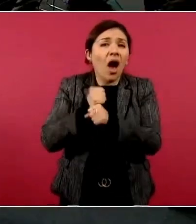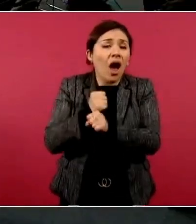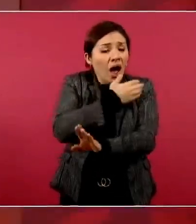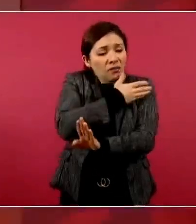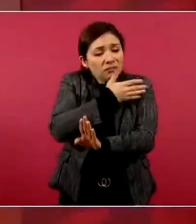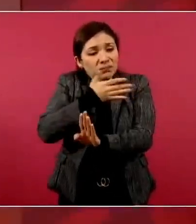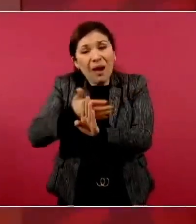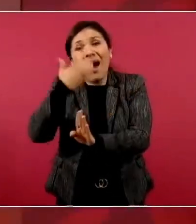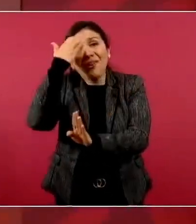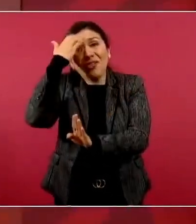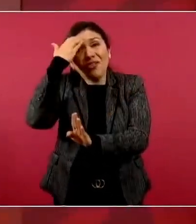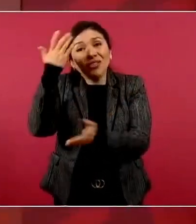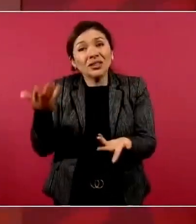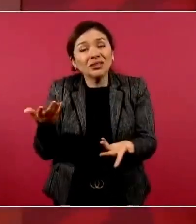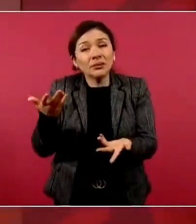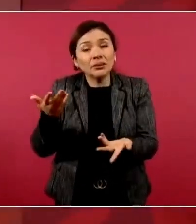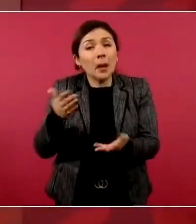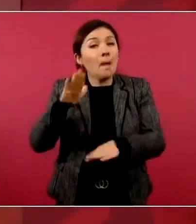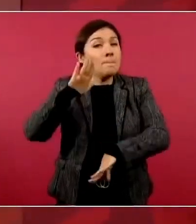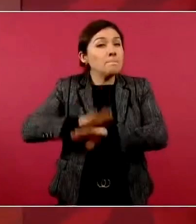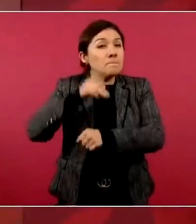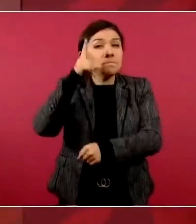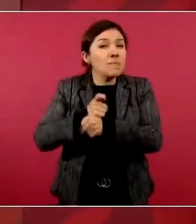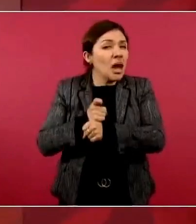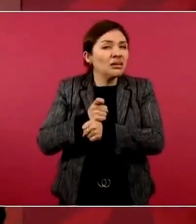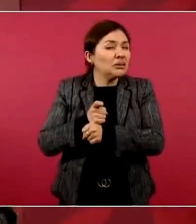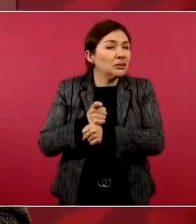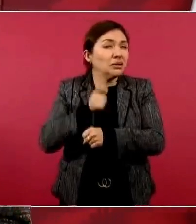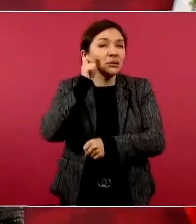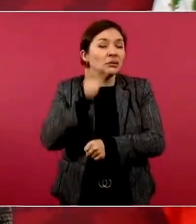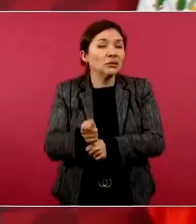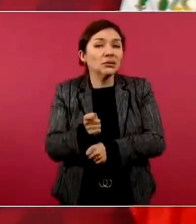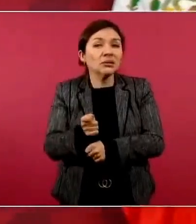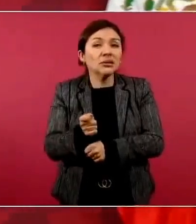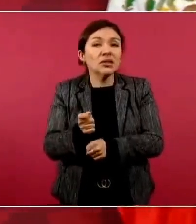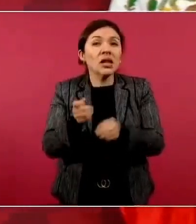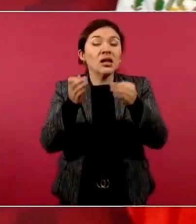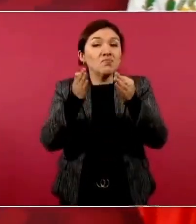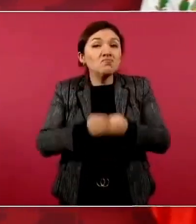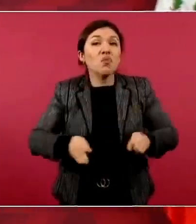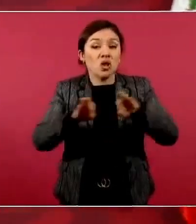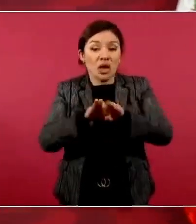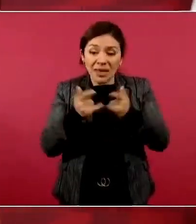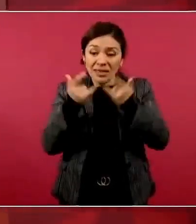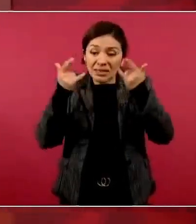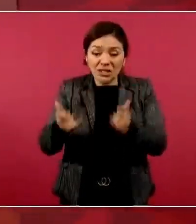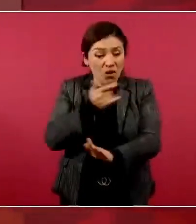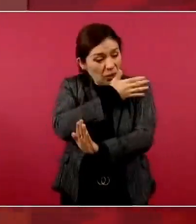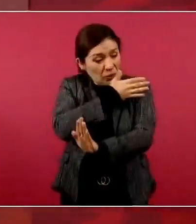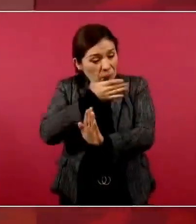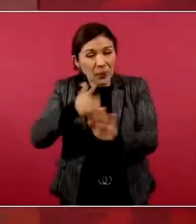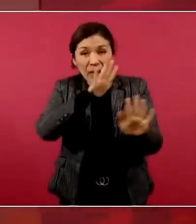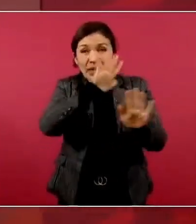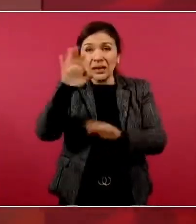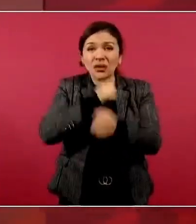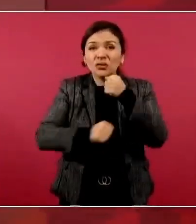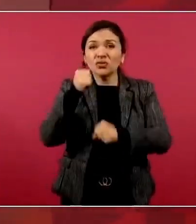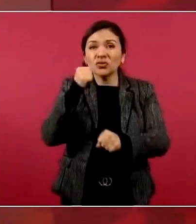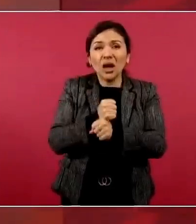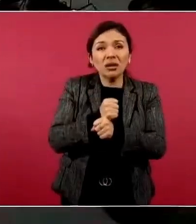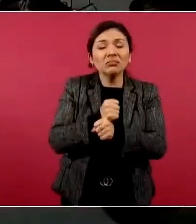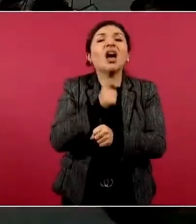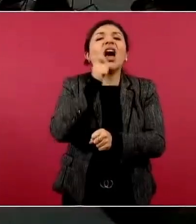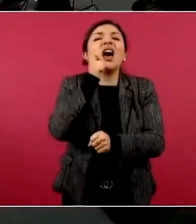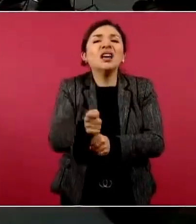qué es lo que más predomina de la historia de 500 años a la fecha? El